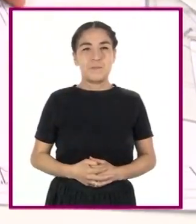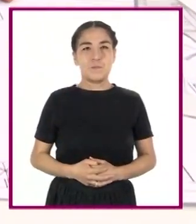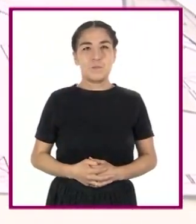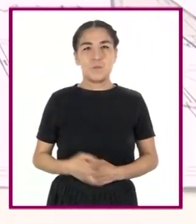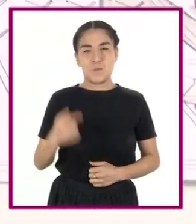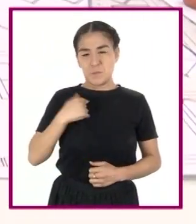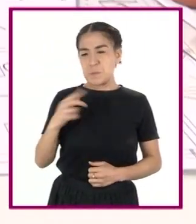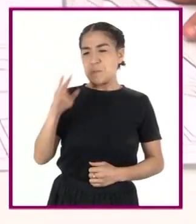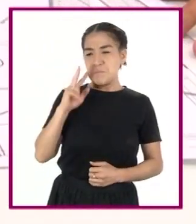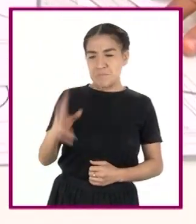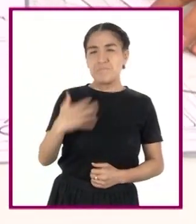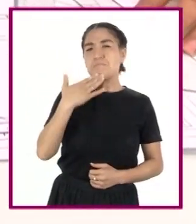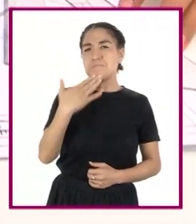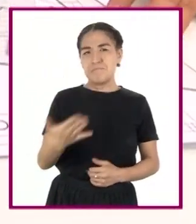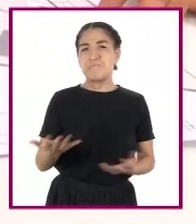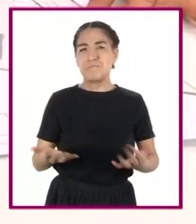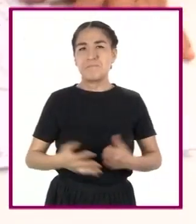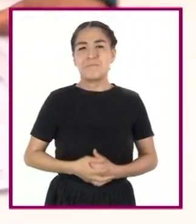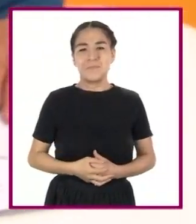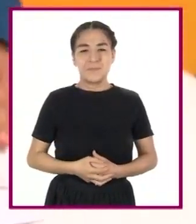Yo la veo bastante bien.